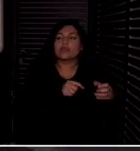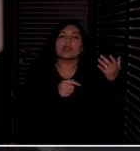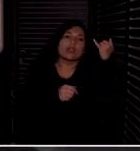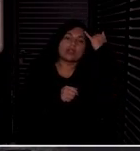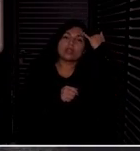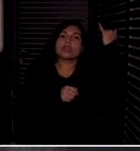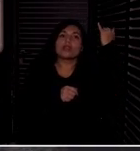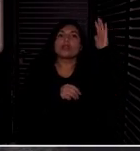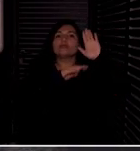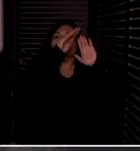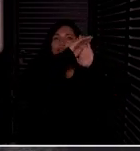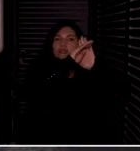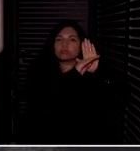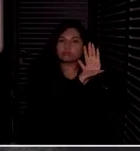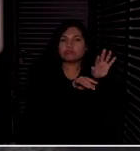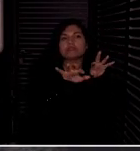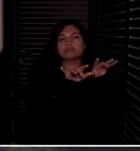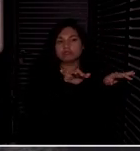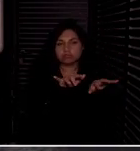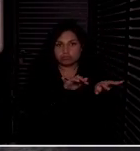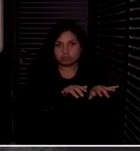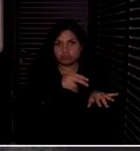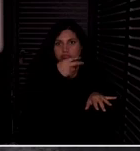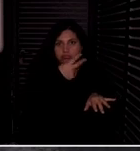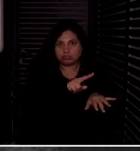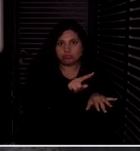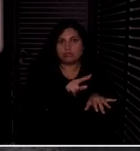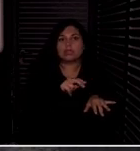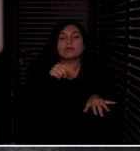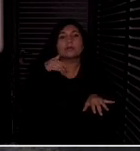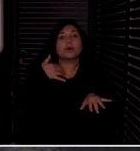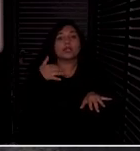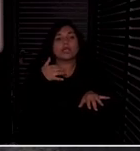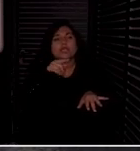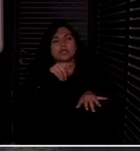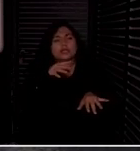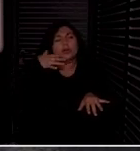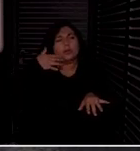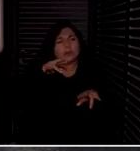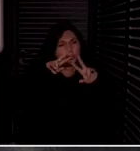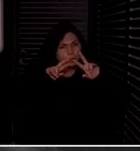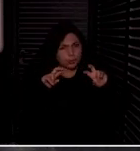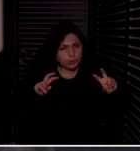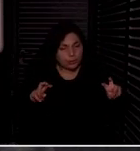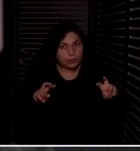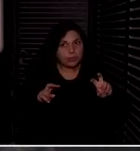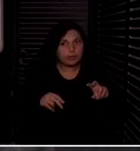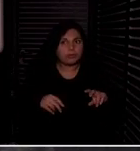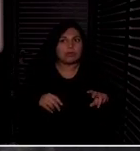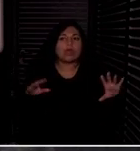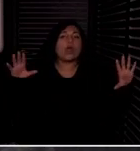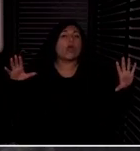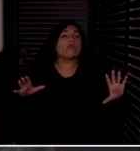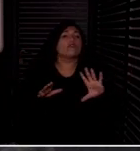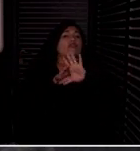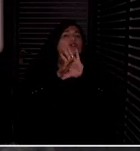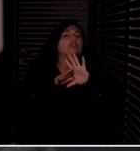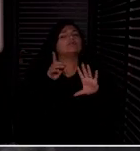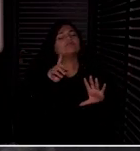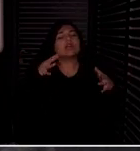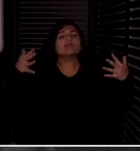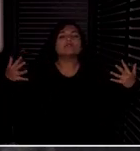del hardware, de la tecnología, y si no se problematiza esto, difícilmente. Entonces, tenemos que hablar más que de convergencia, de confluencia,